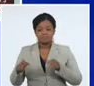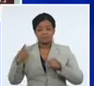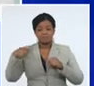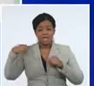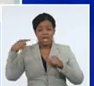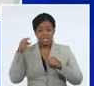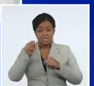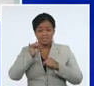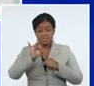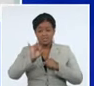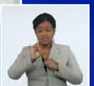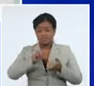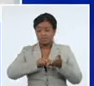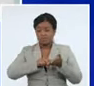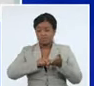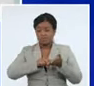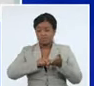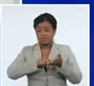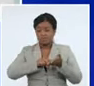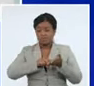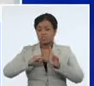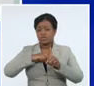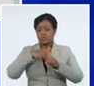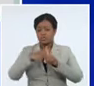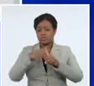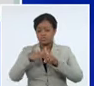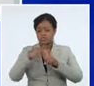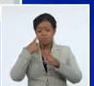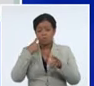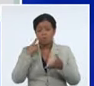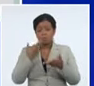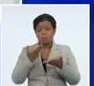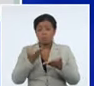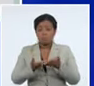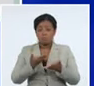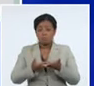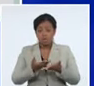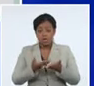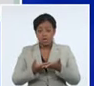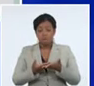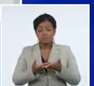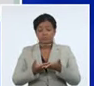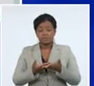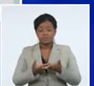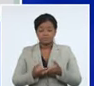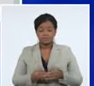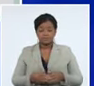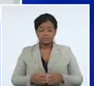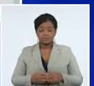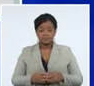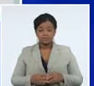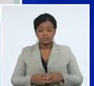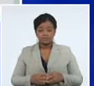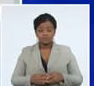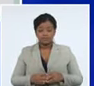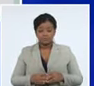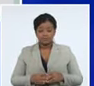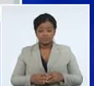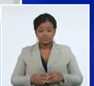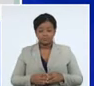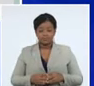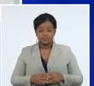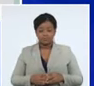una positividad de la, que es un indicador en cierta medida de